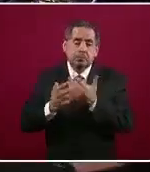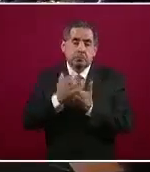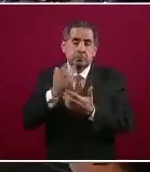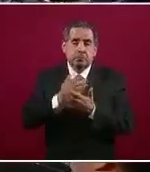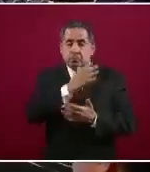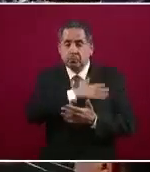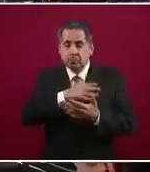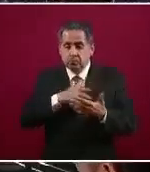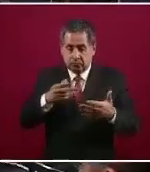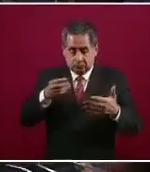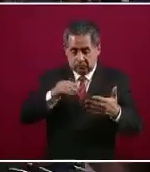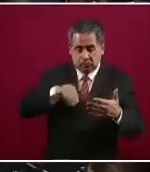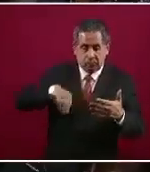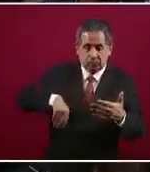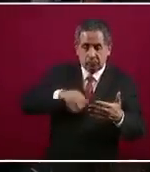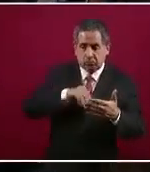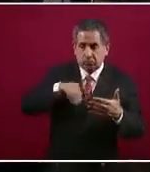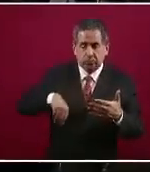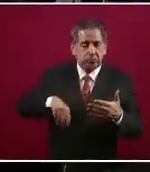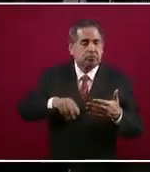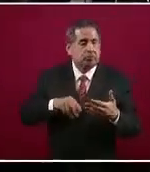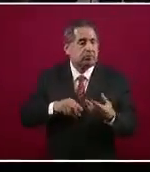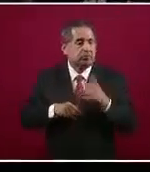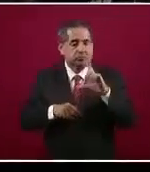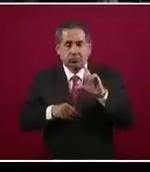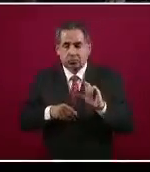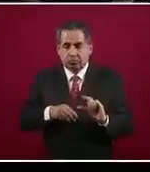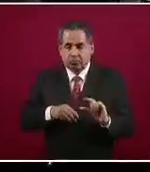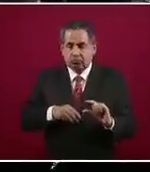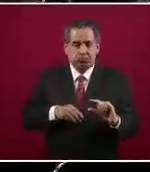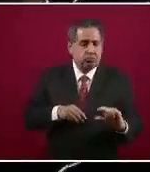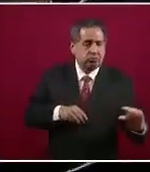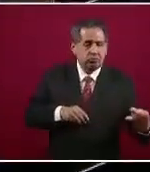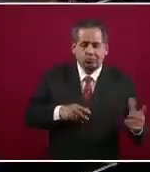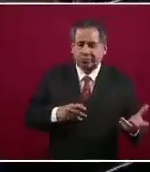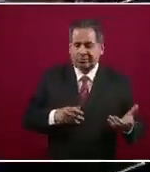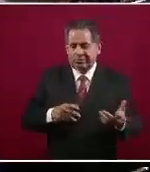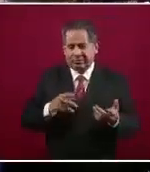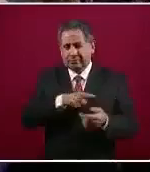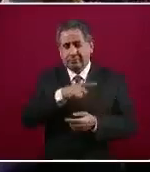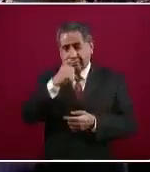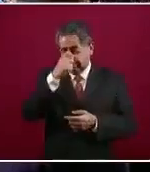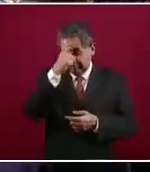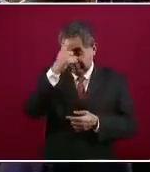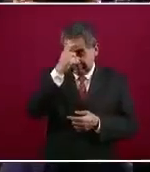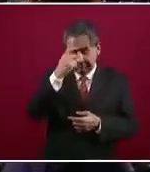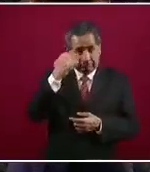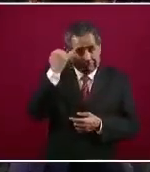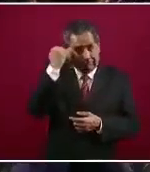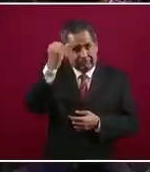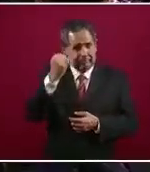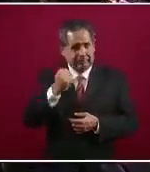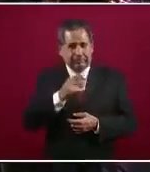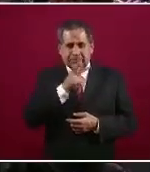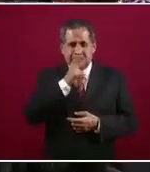hasta lenguajes que se fueron acuñando durante el periodo neoliberal.